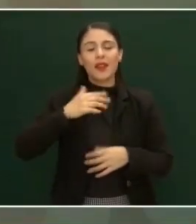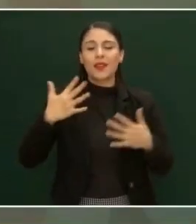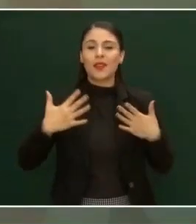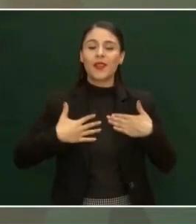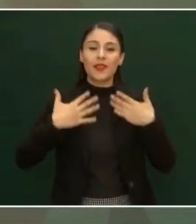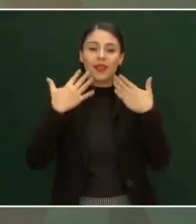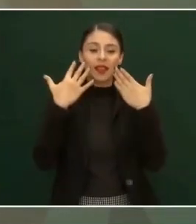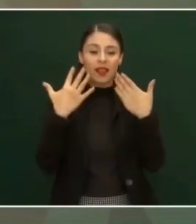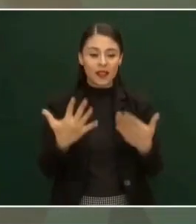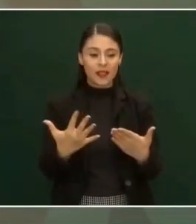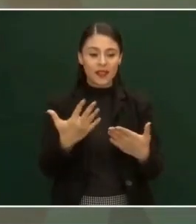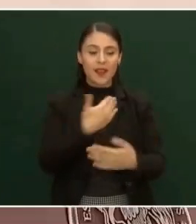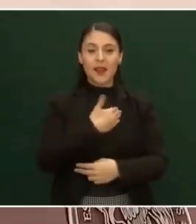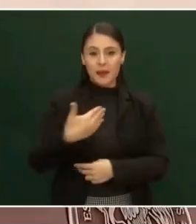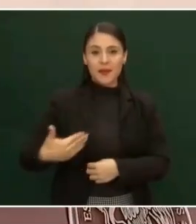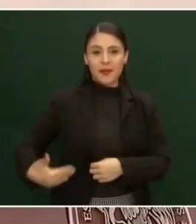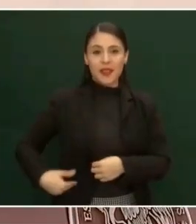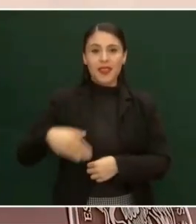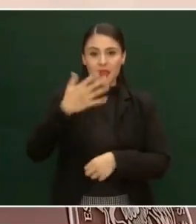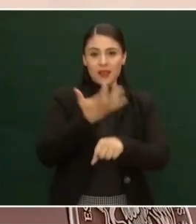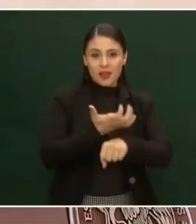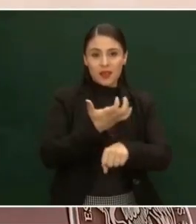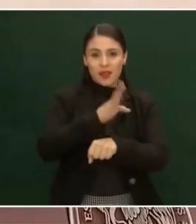al presidente baile